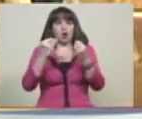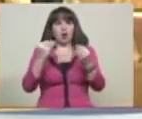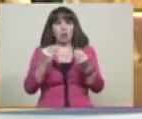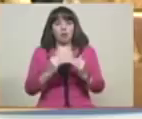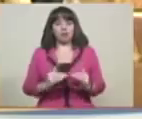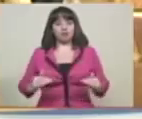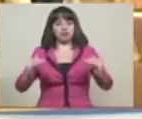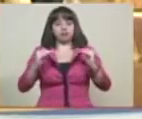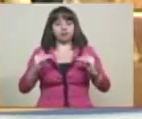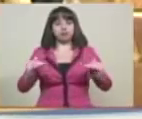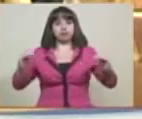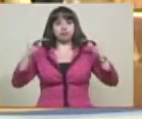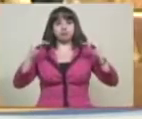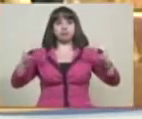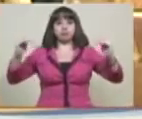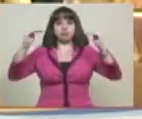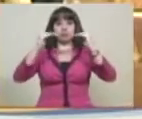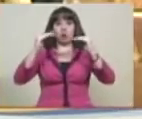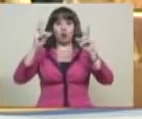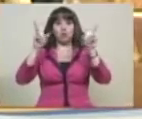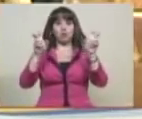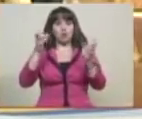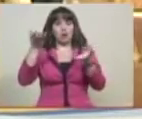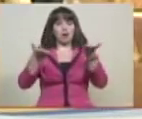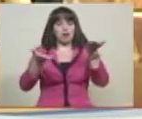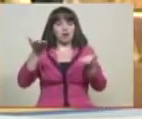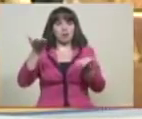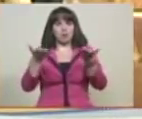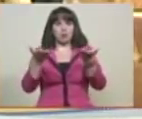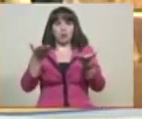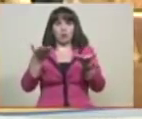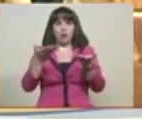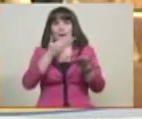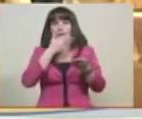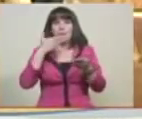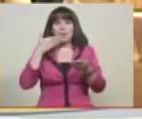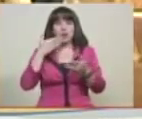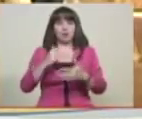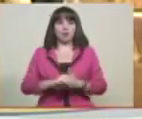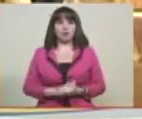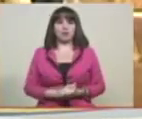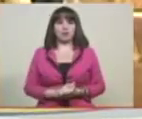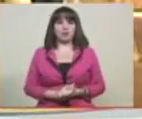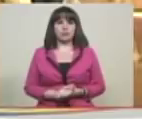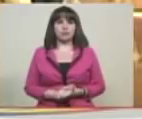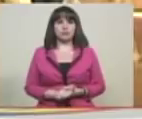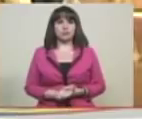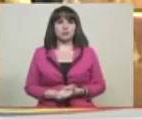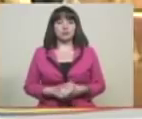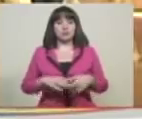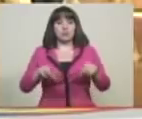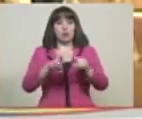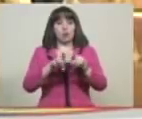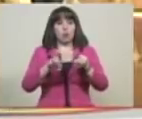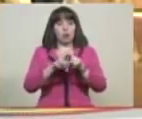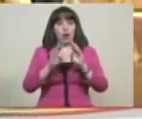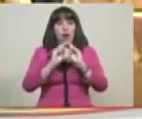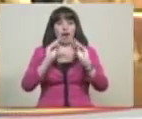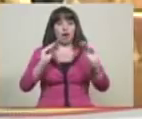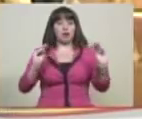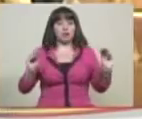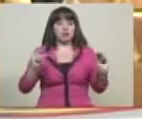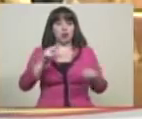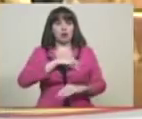que vayan estableciendo nuevos equilibrios. ¿No? Igualmente, anuncio que a través del carnet